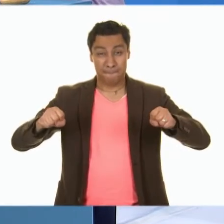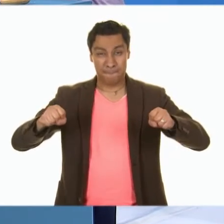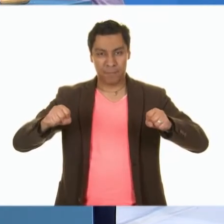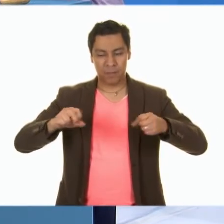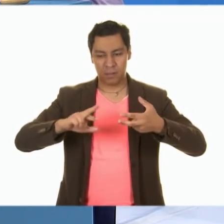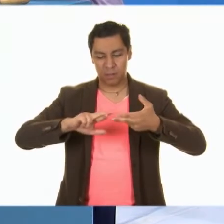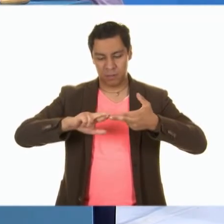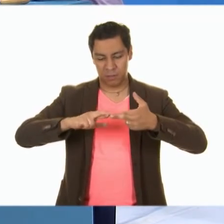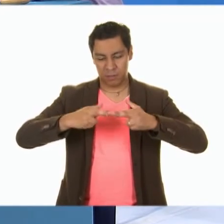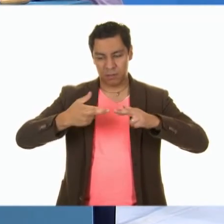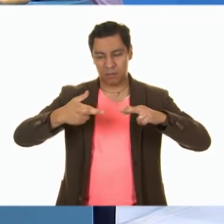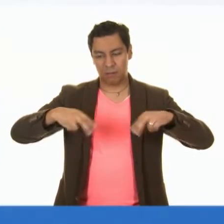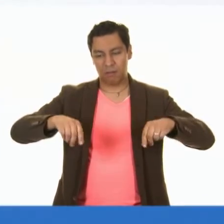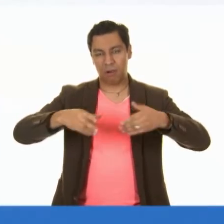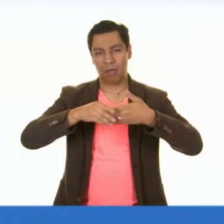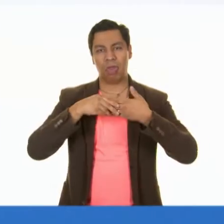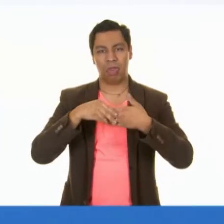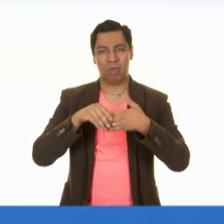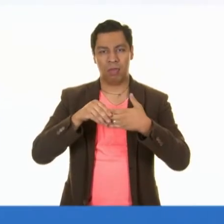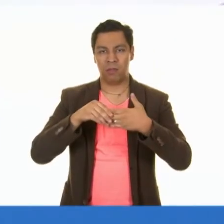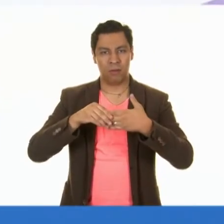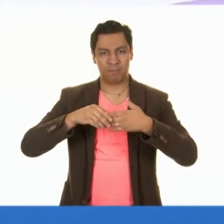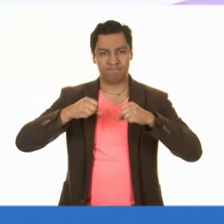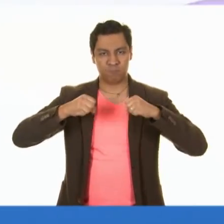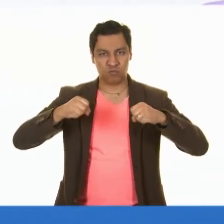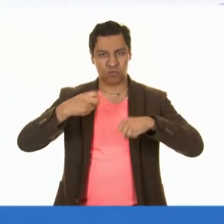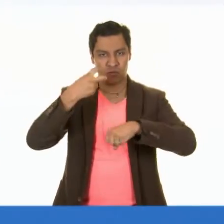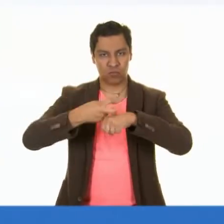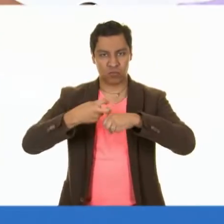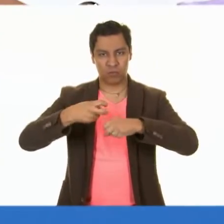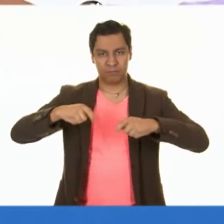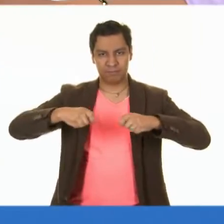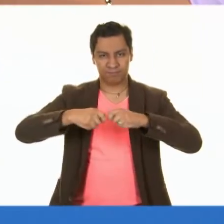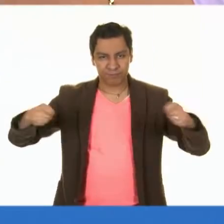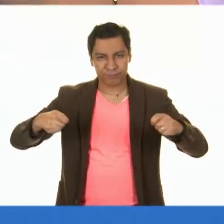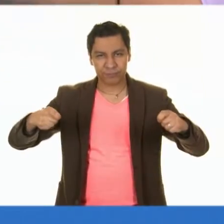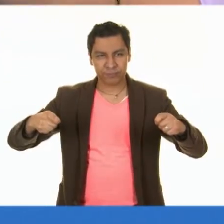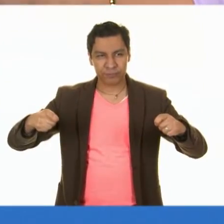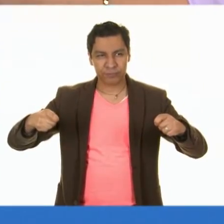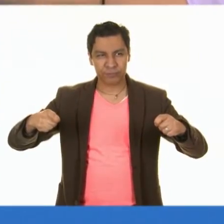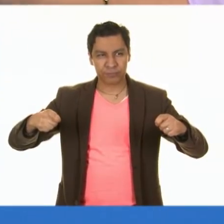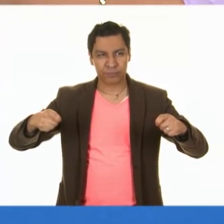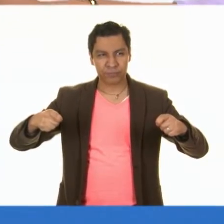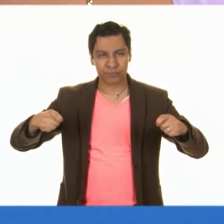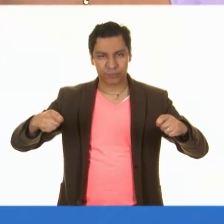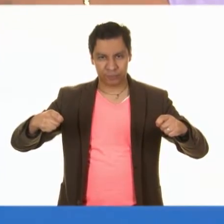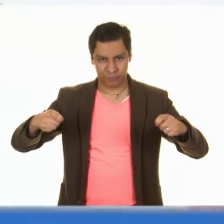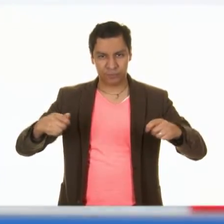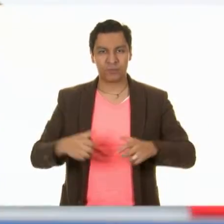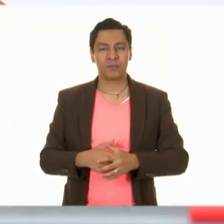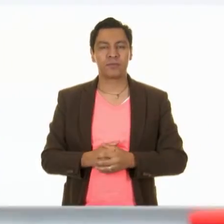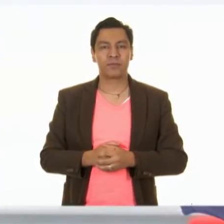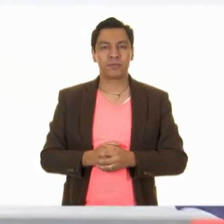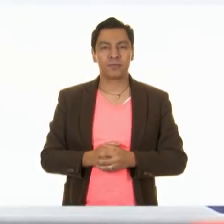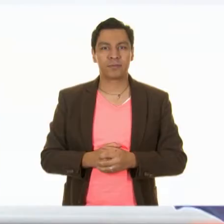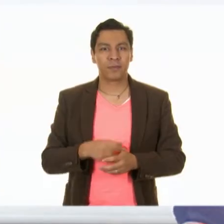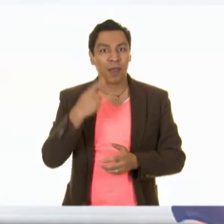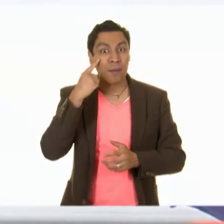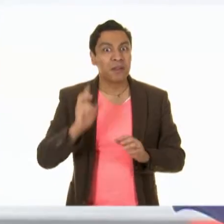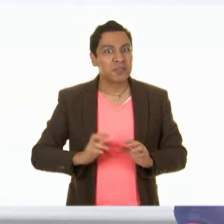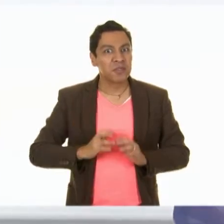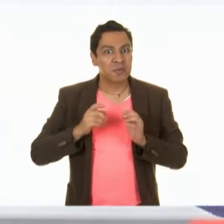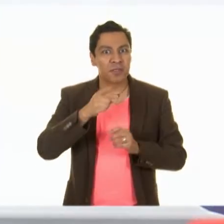maestra. Entonces, a ver. Y dejemos de sorpresa qué es lo que verán nuestras alumnos